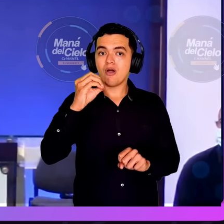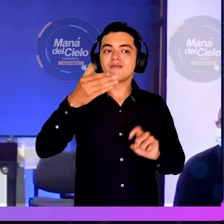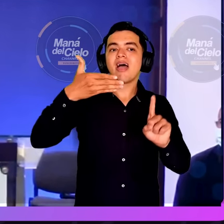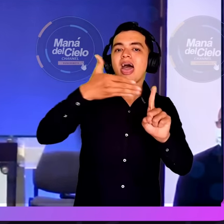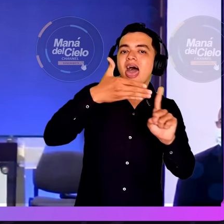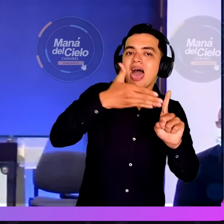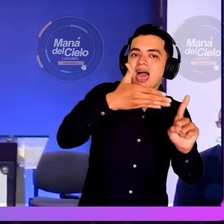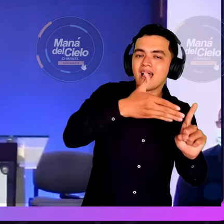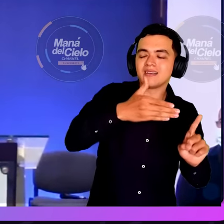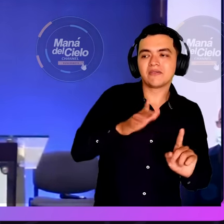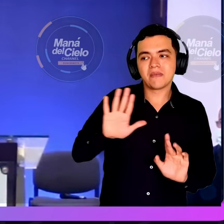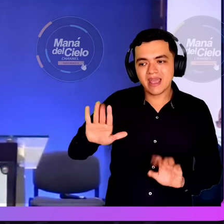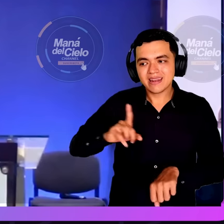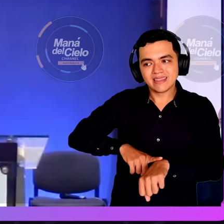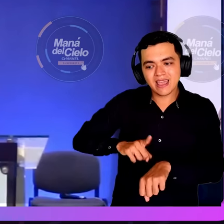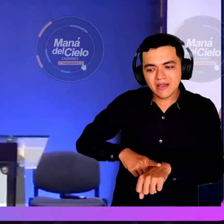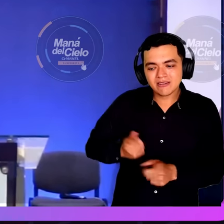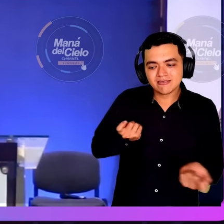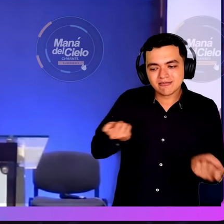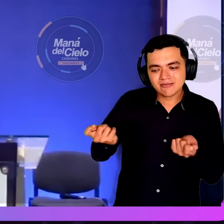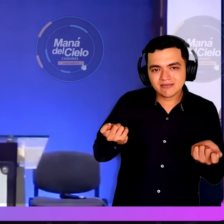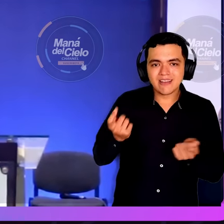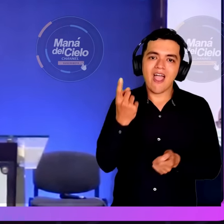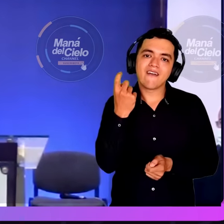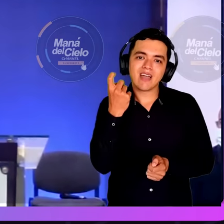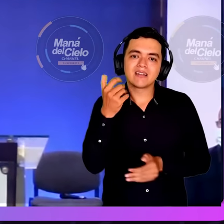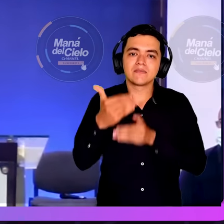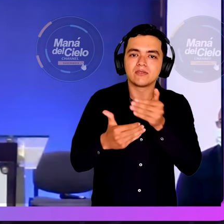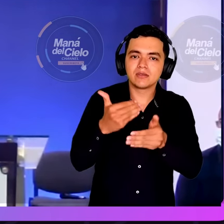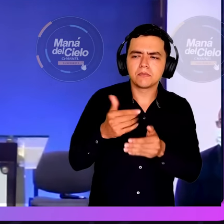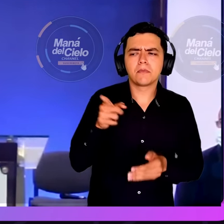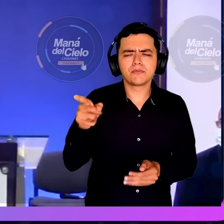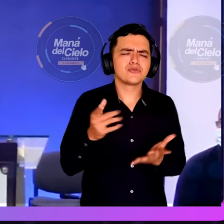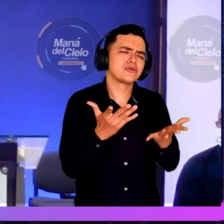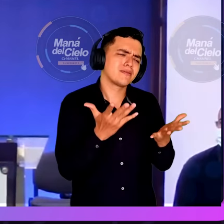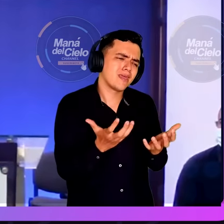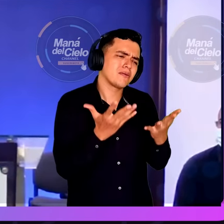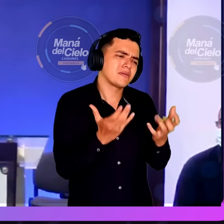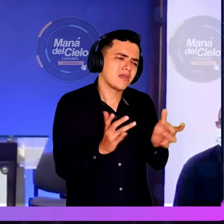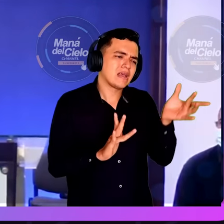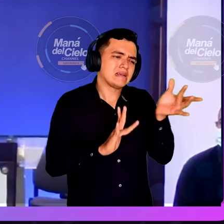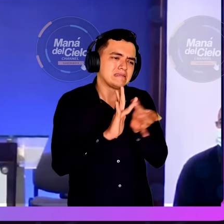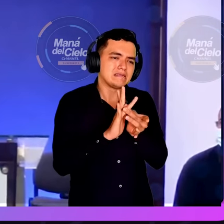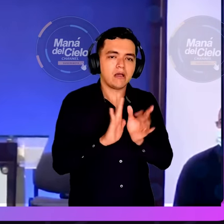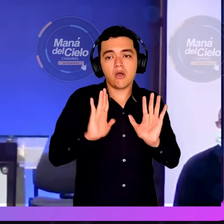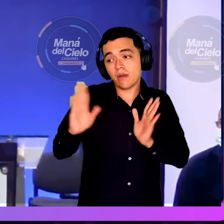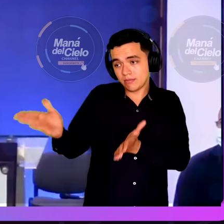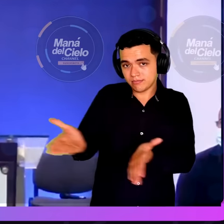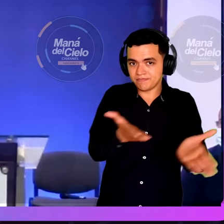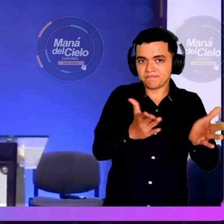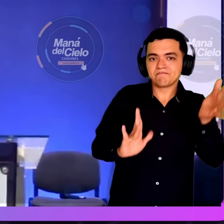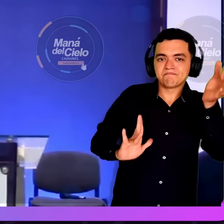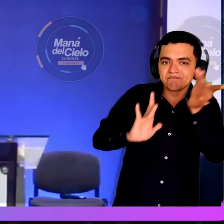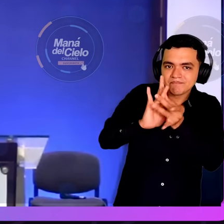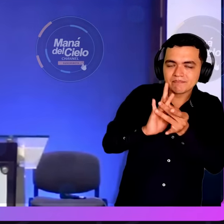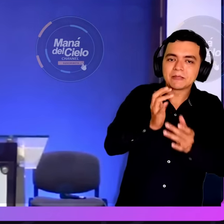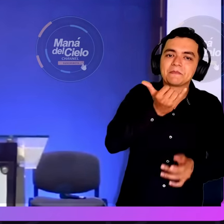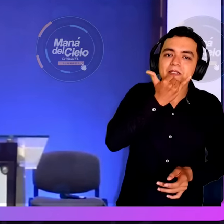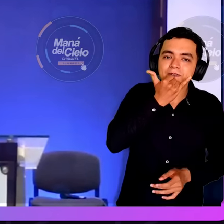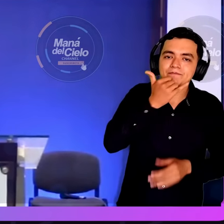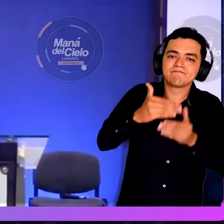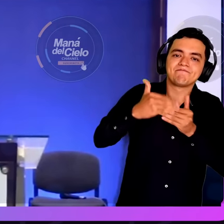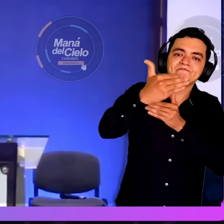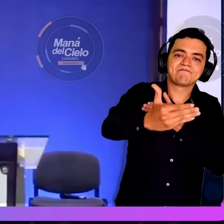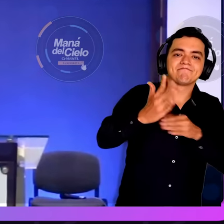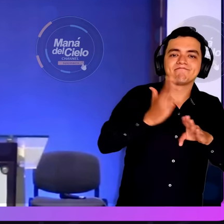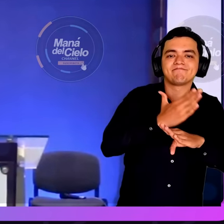todavía. Espera, porque tú estás enseñada a que te llene un hombre. Tú ahora no necesitas un hombre, necesitas a Jesucristo. Cuando ya tengas un buen tiempo de que esa relación esté fuerte,